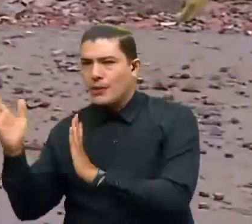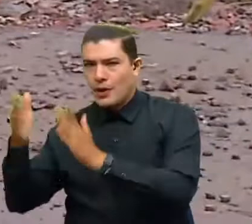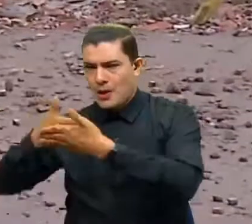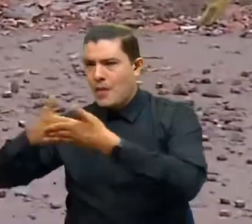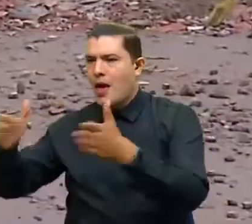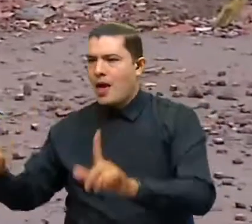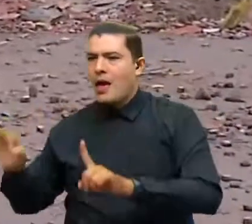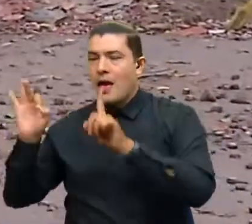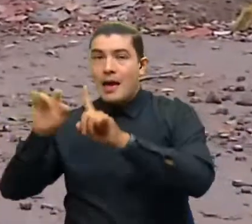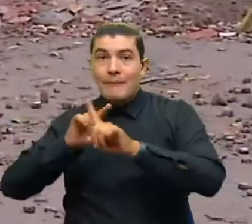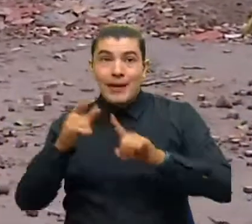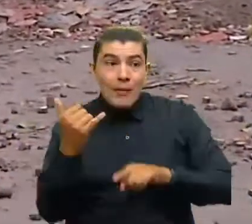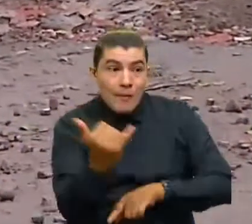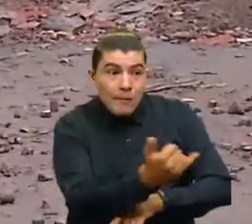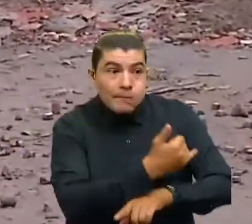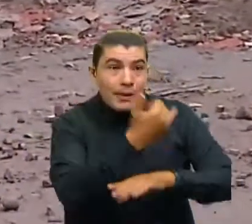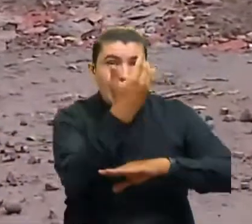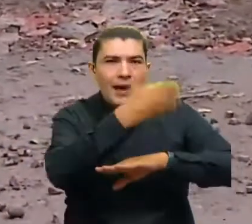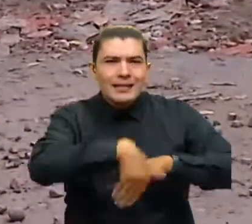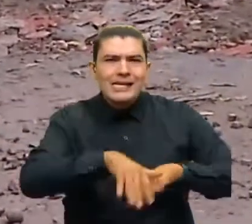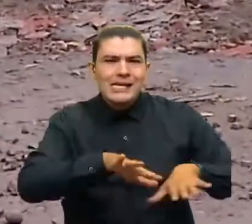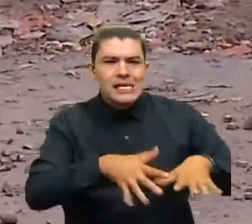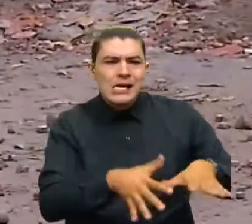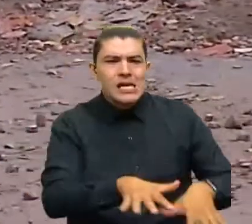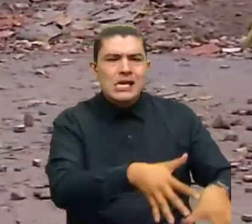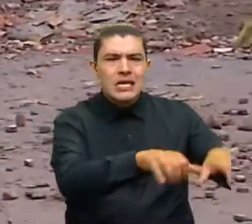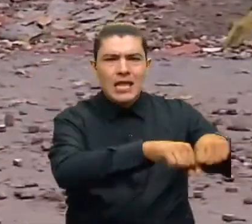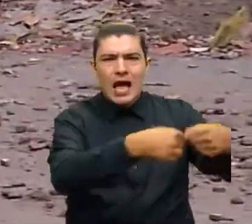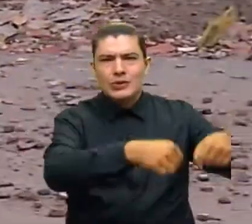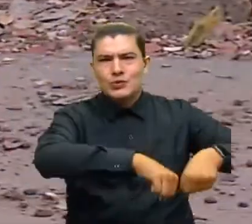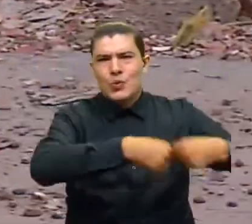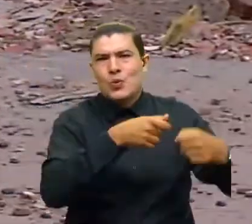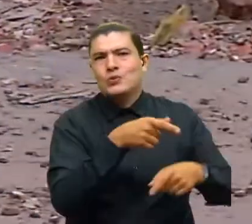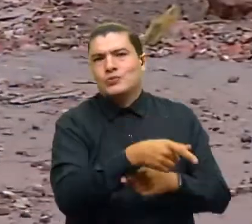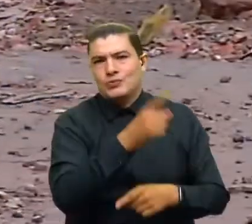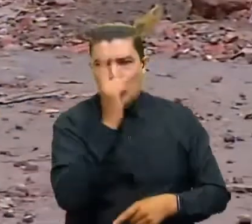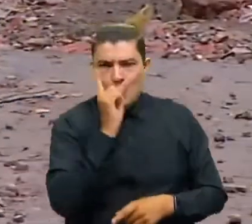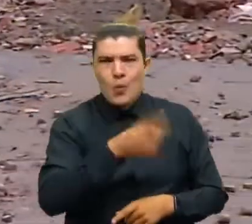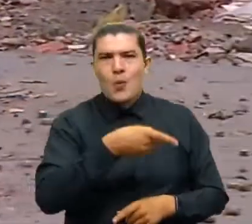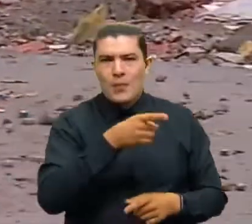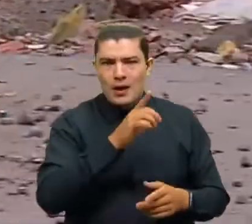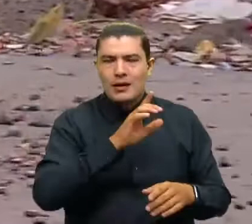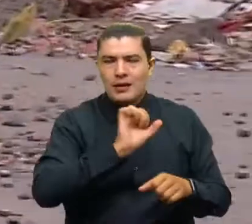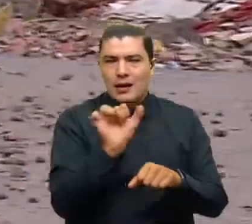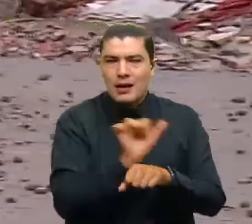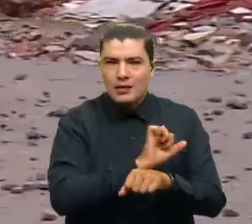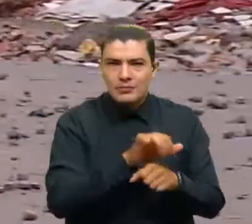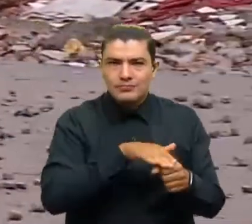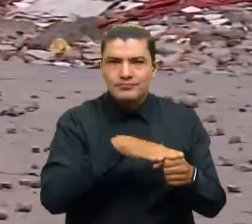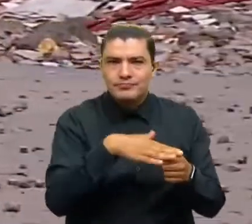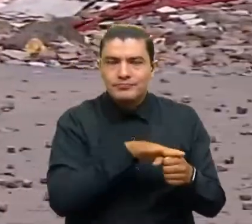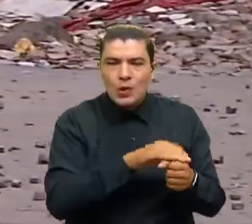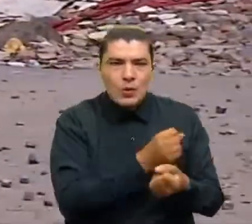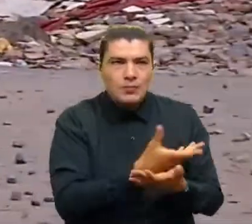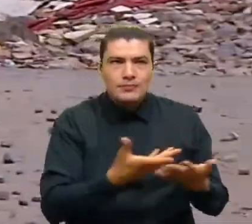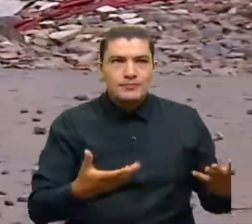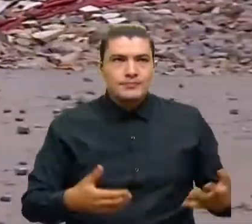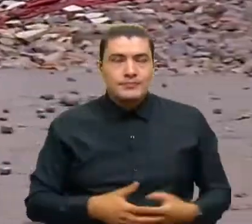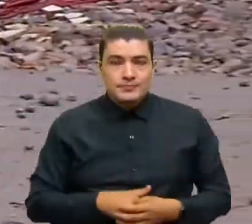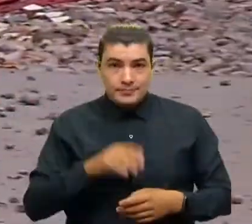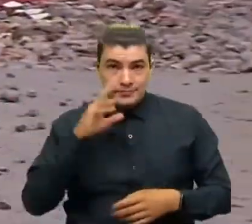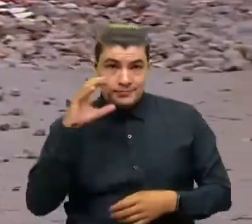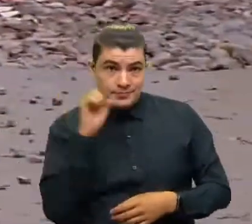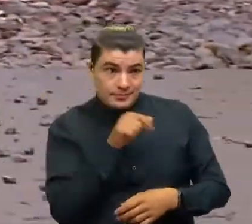quedó la problemática de calles como esta que sirvieron durante algunos meses para los conductores de la ciudad. Podemos observar que este